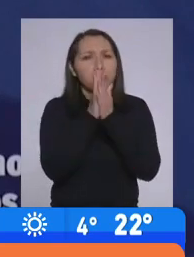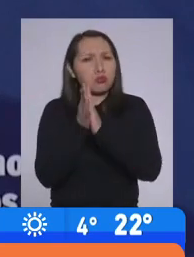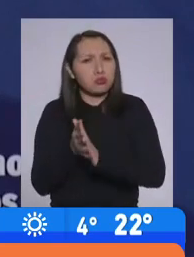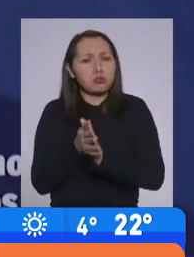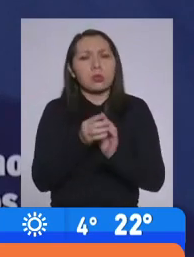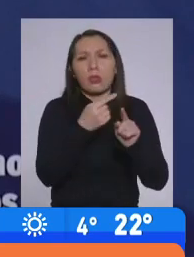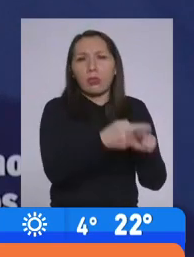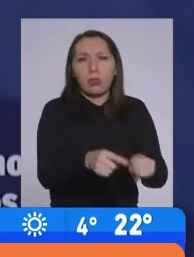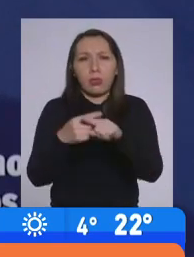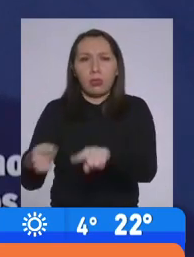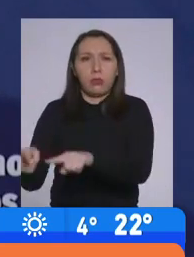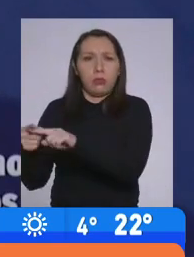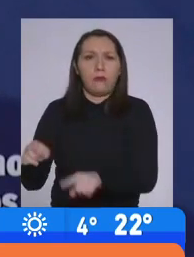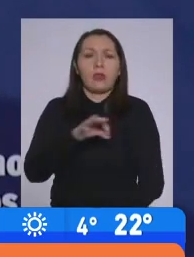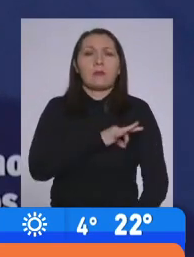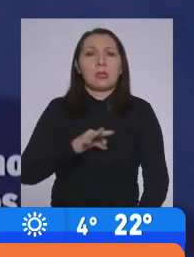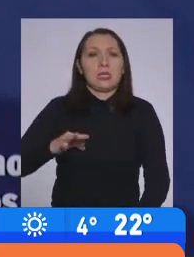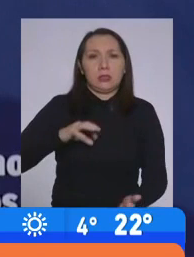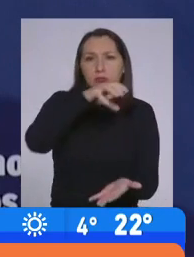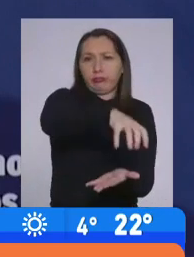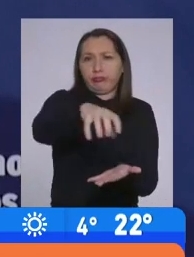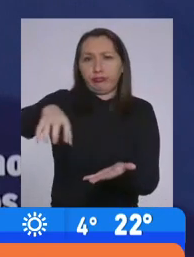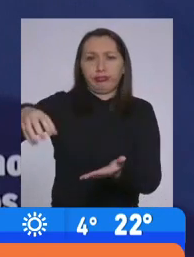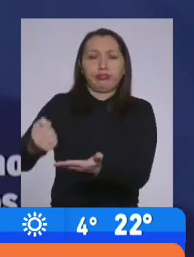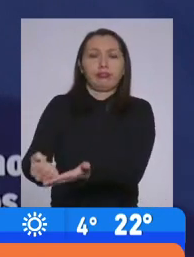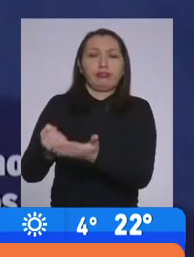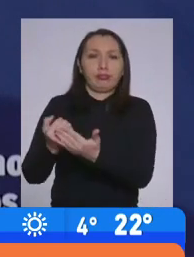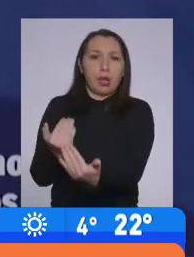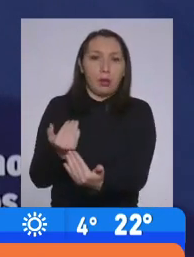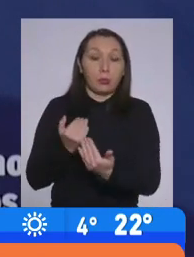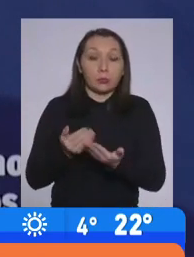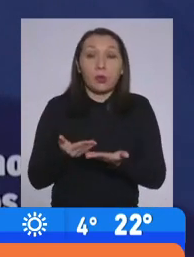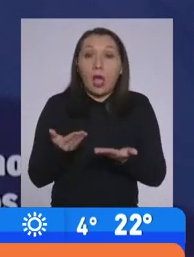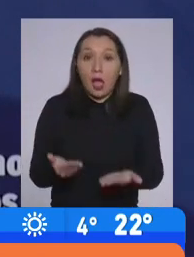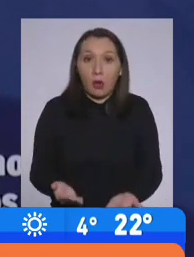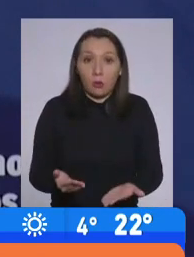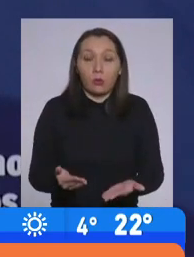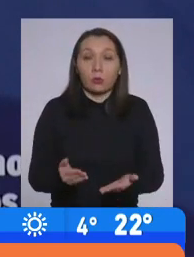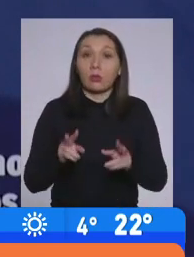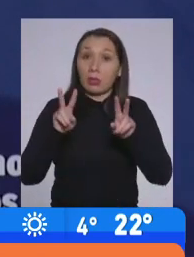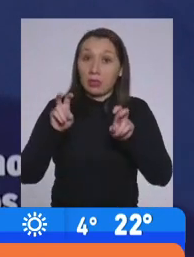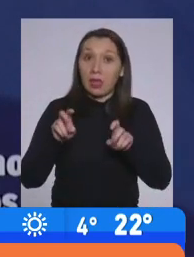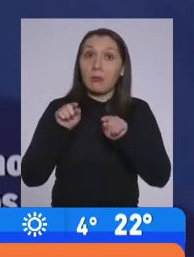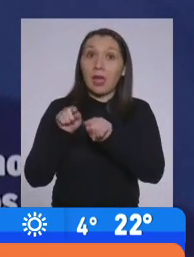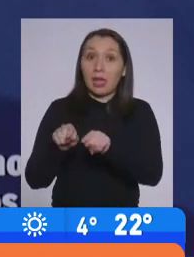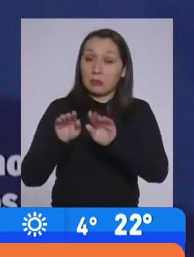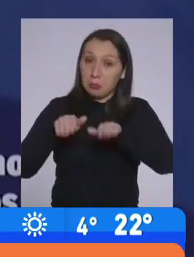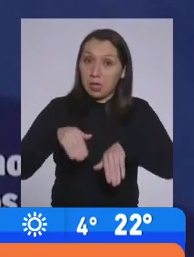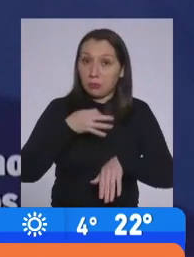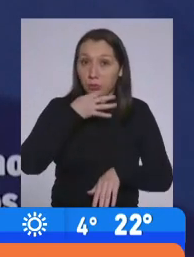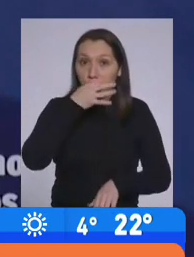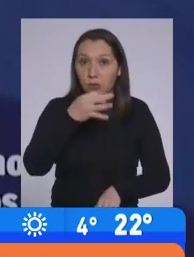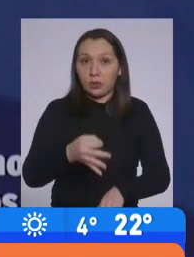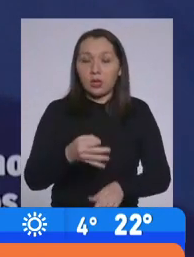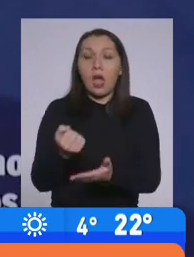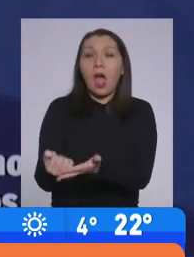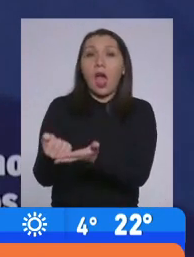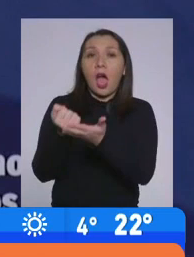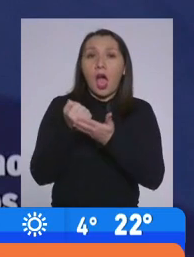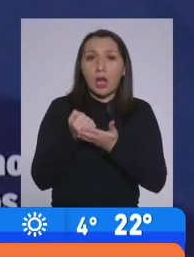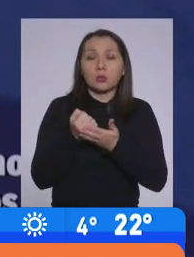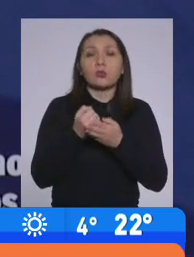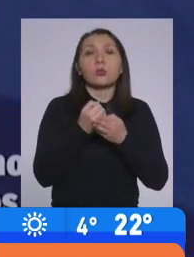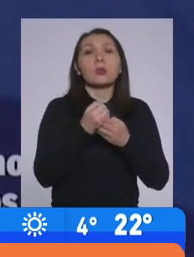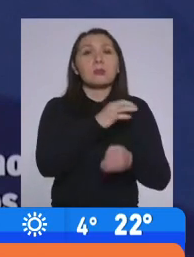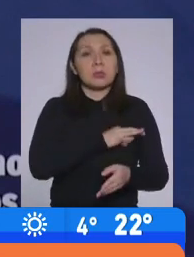ministerios todos los ministerios a continuación y en relación a ese tema con la oración